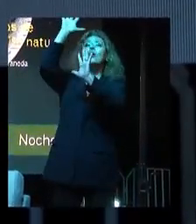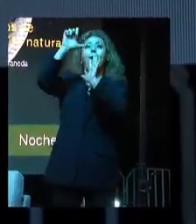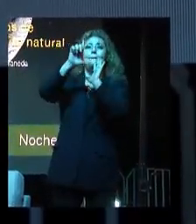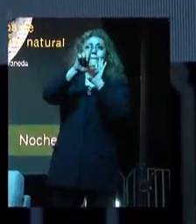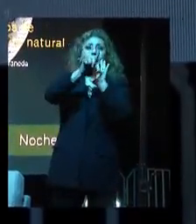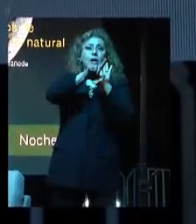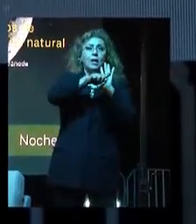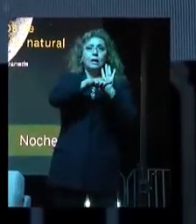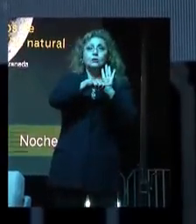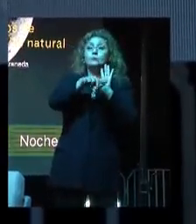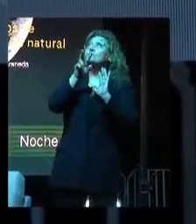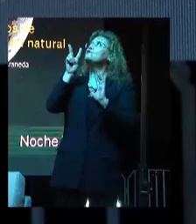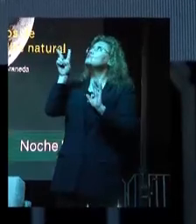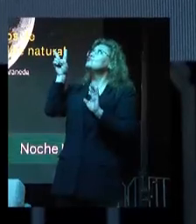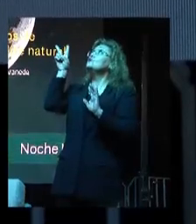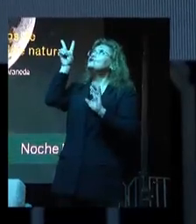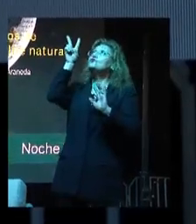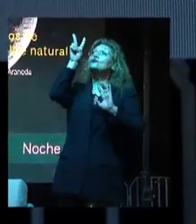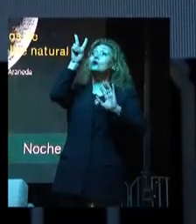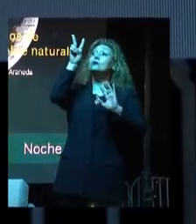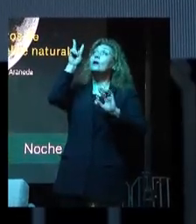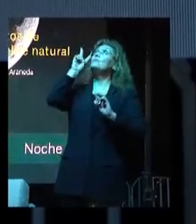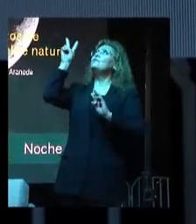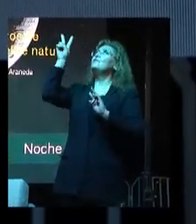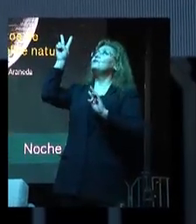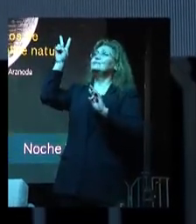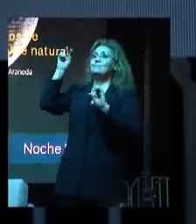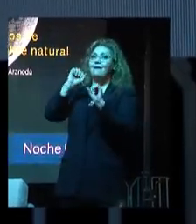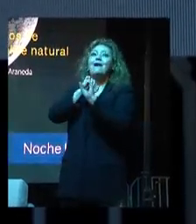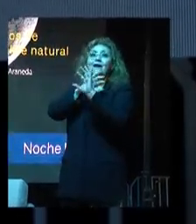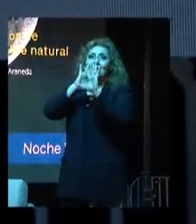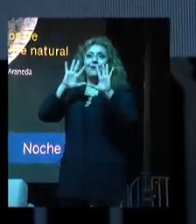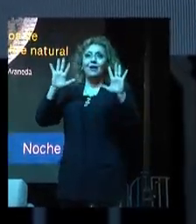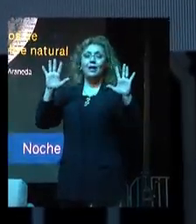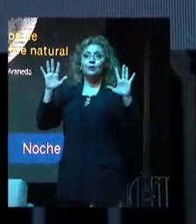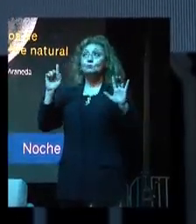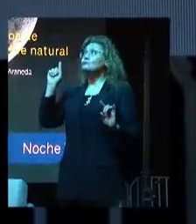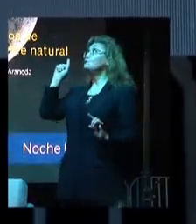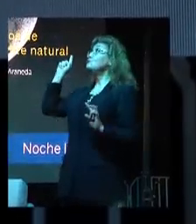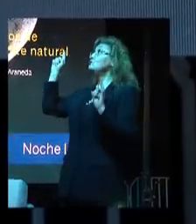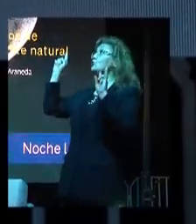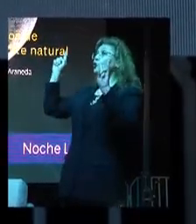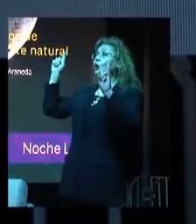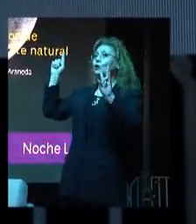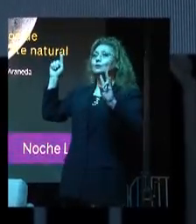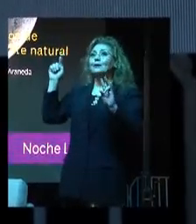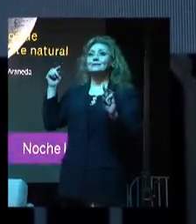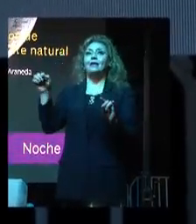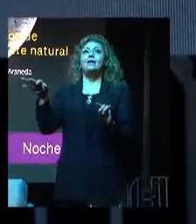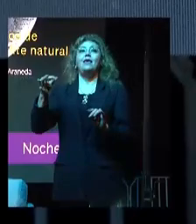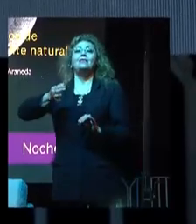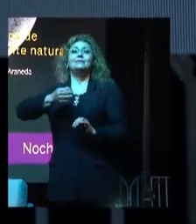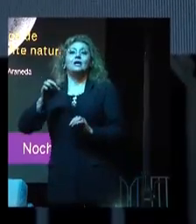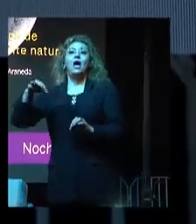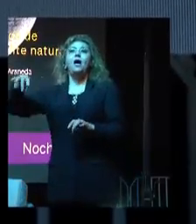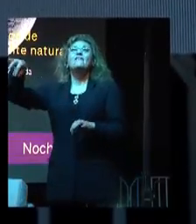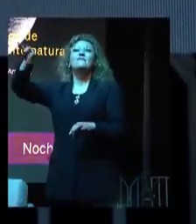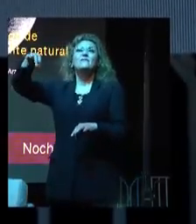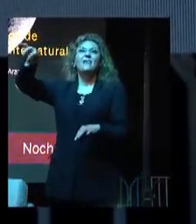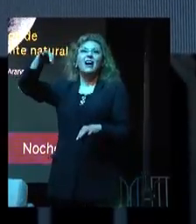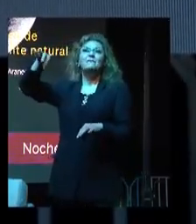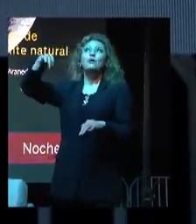simple vista se ven con claridad, y que esos son los vagabundos del espacio, los